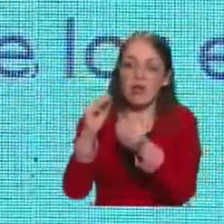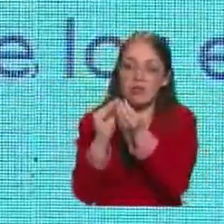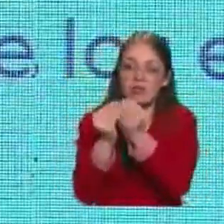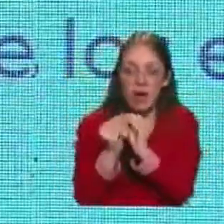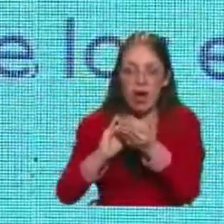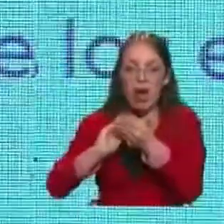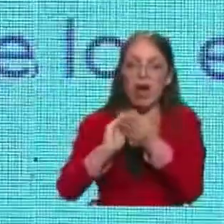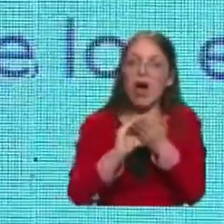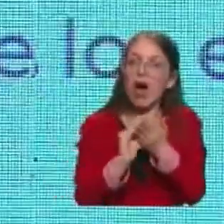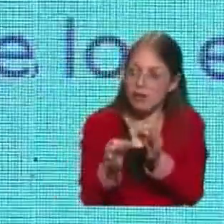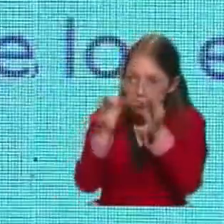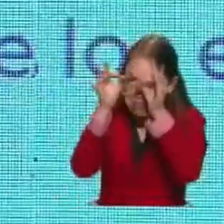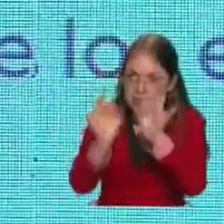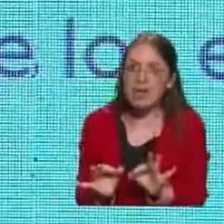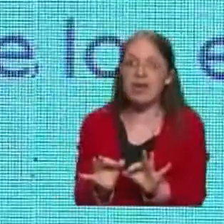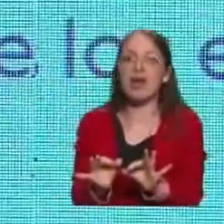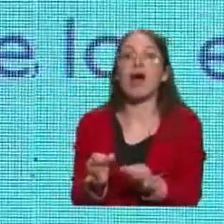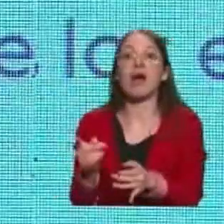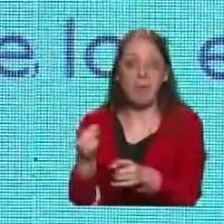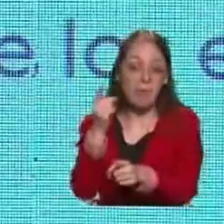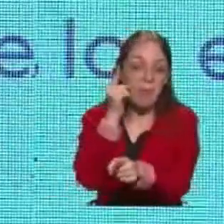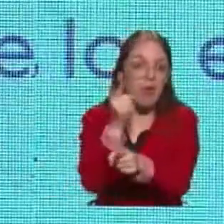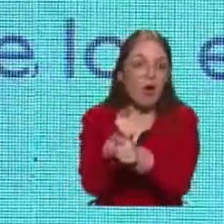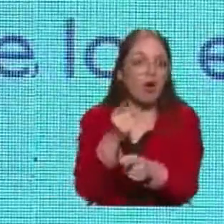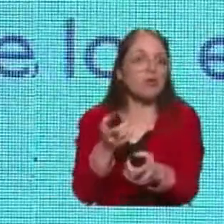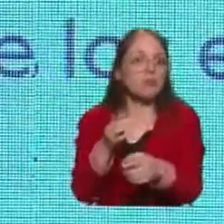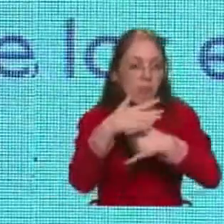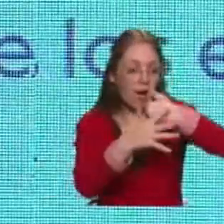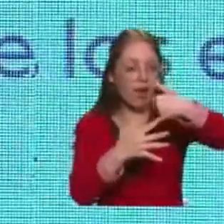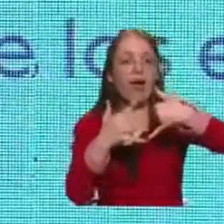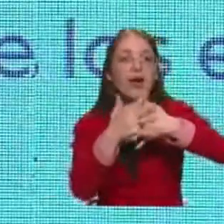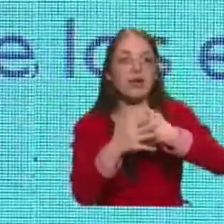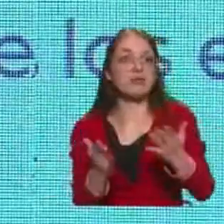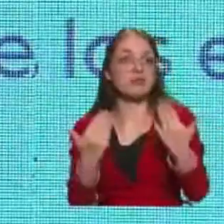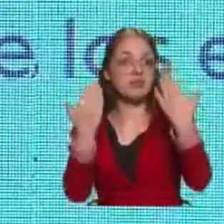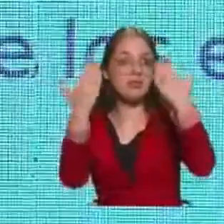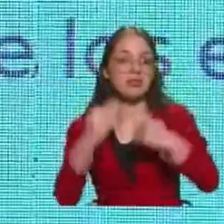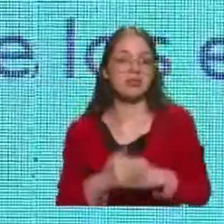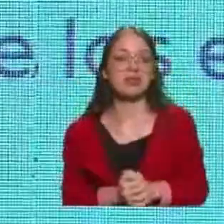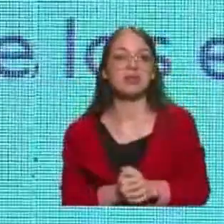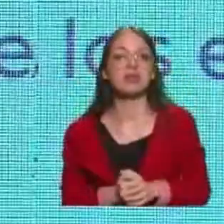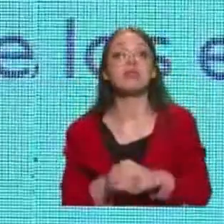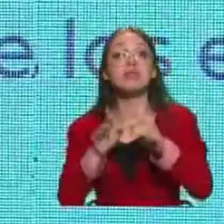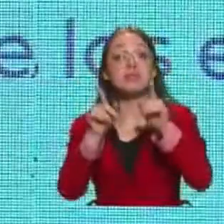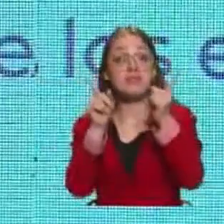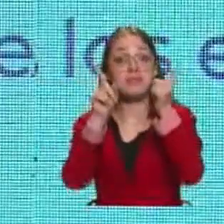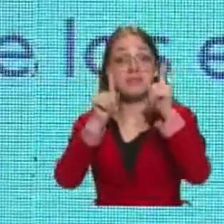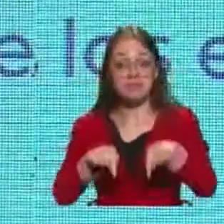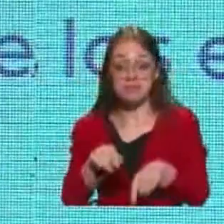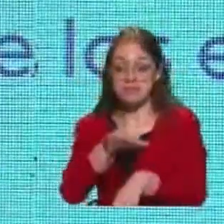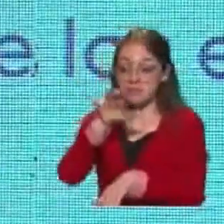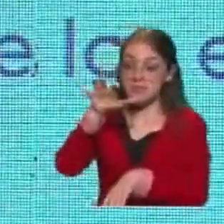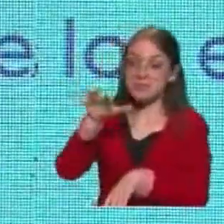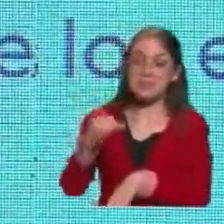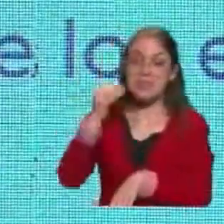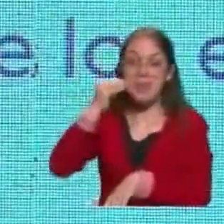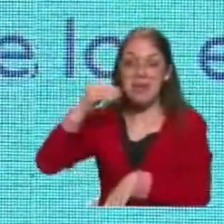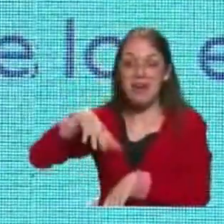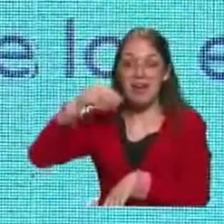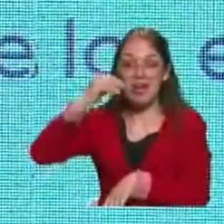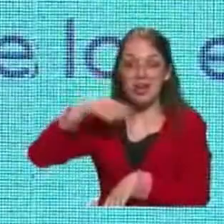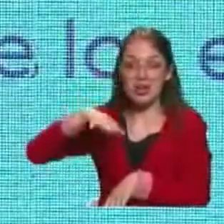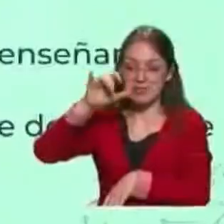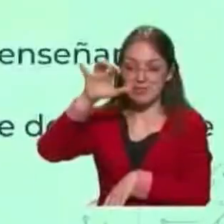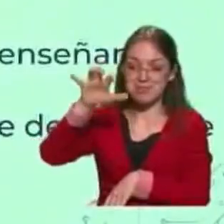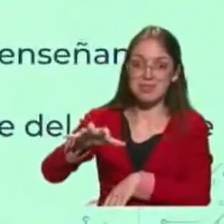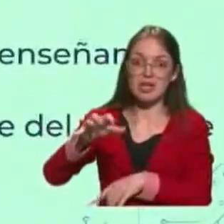problemas evidentes y reales del país también de envigado tenemos el centro de innovación y desarrollo el gobierno coreano